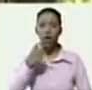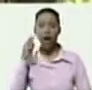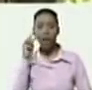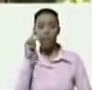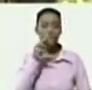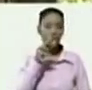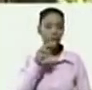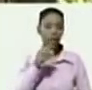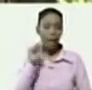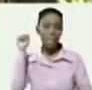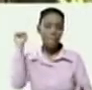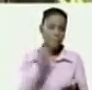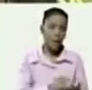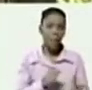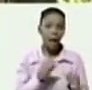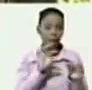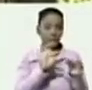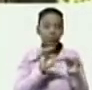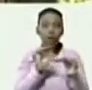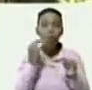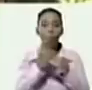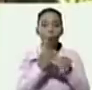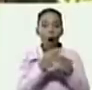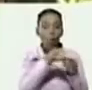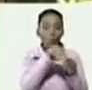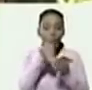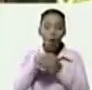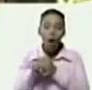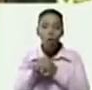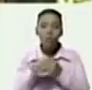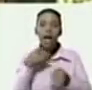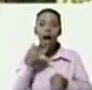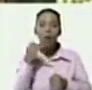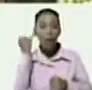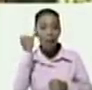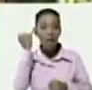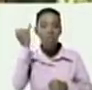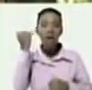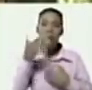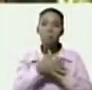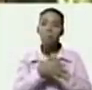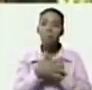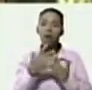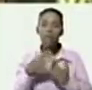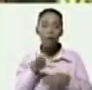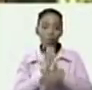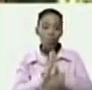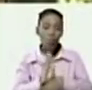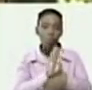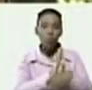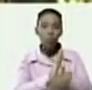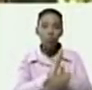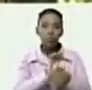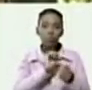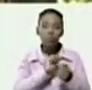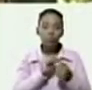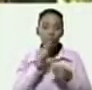un pedacito de piedra. Hasta que alguien tuvo la idea de cubrirla y protegerla.